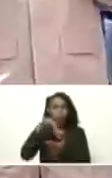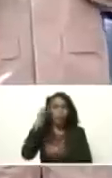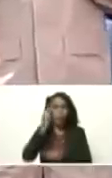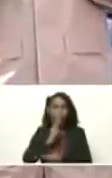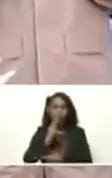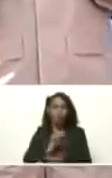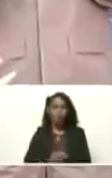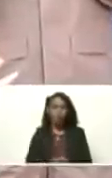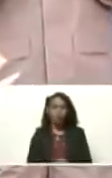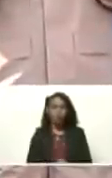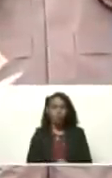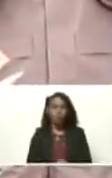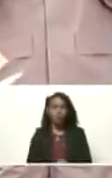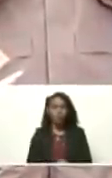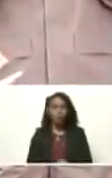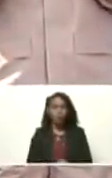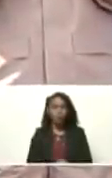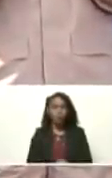Bolivariana.